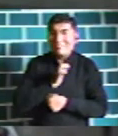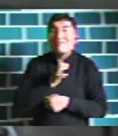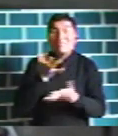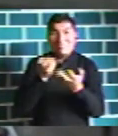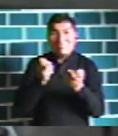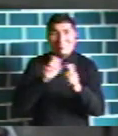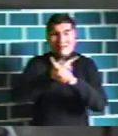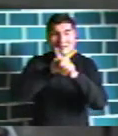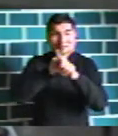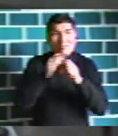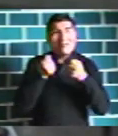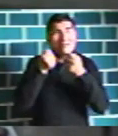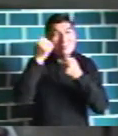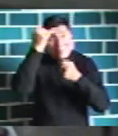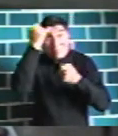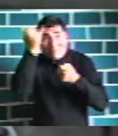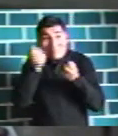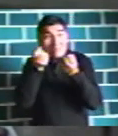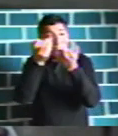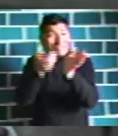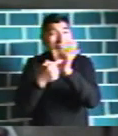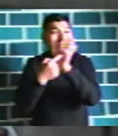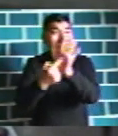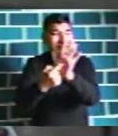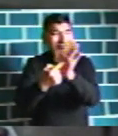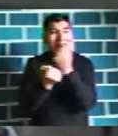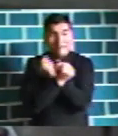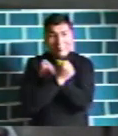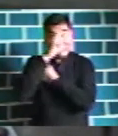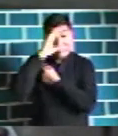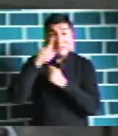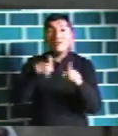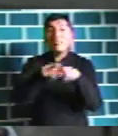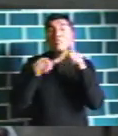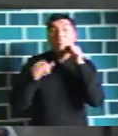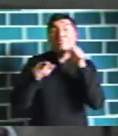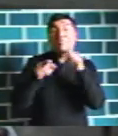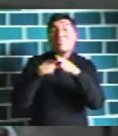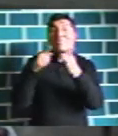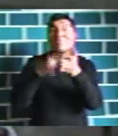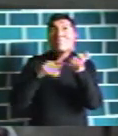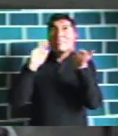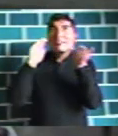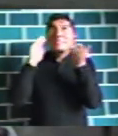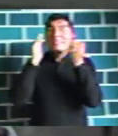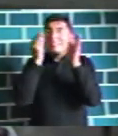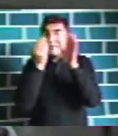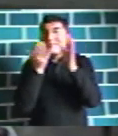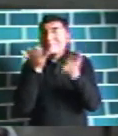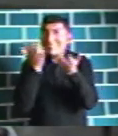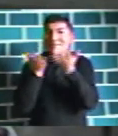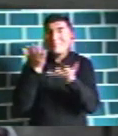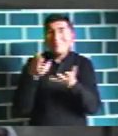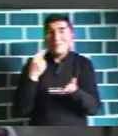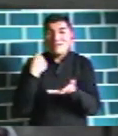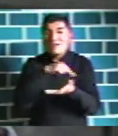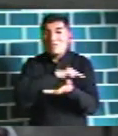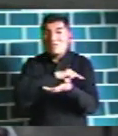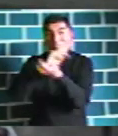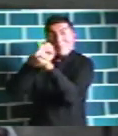de conversión queridos hermanos qué les parece si pasamos